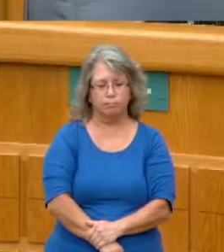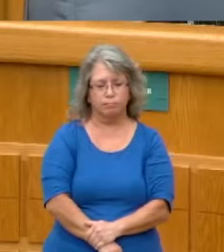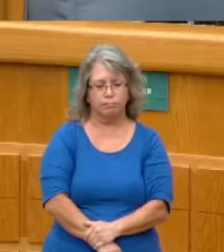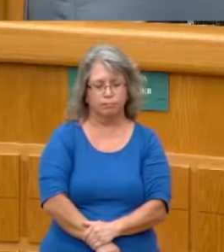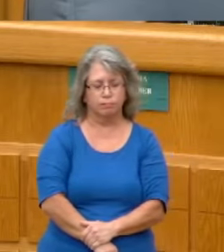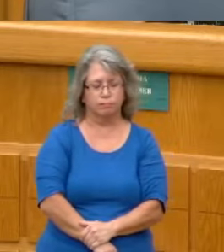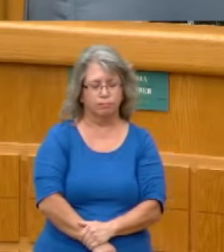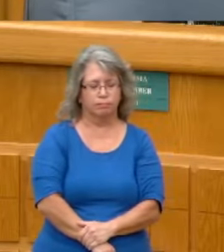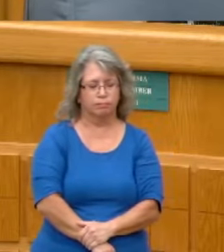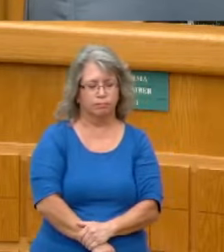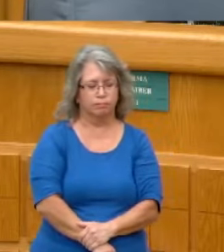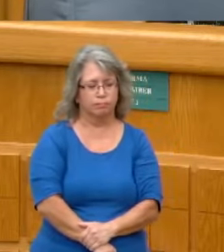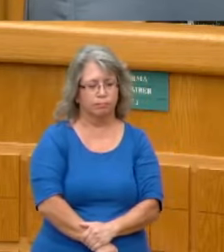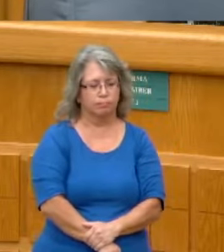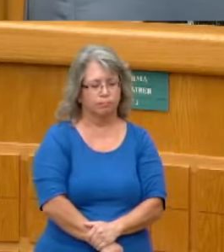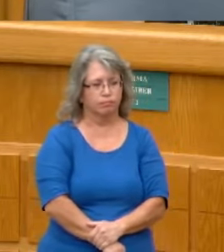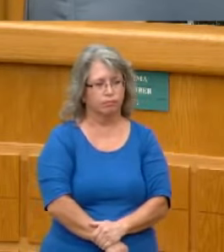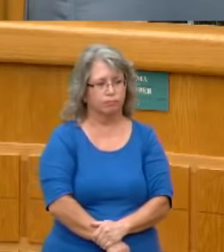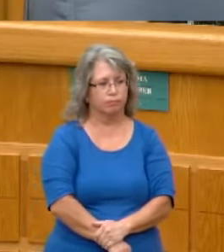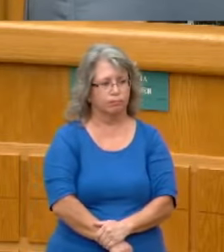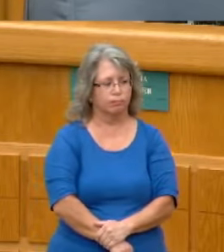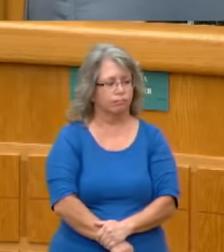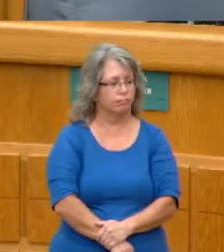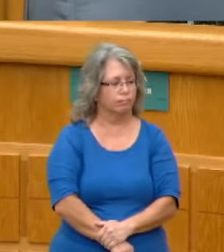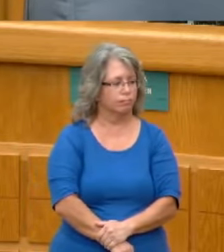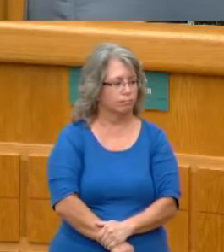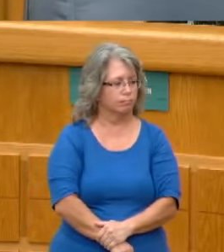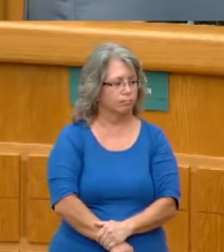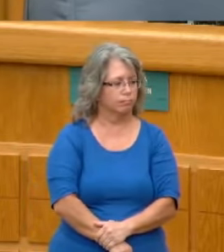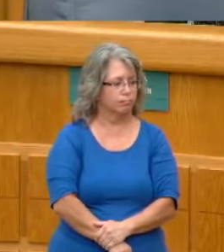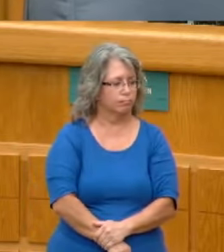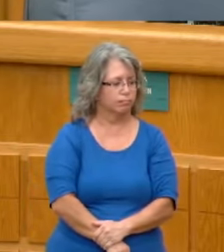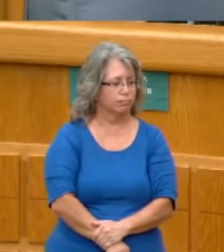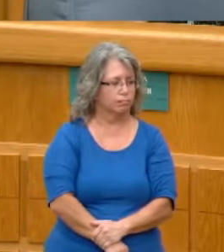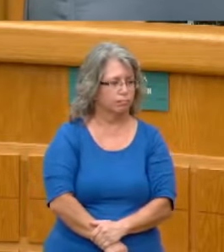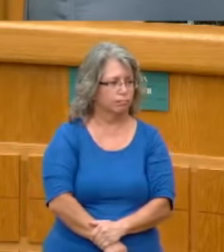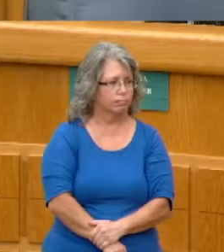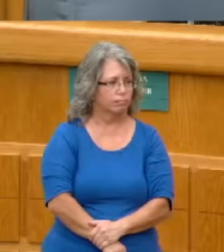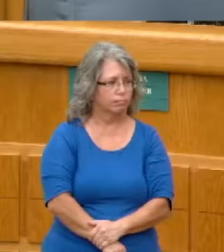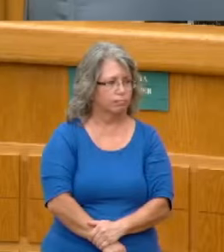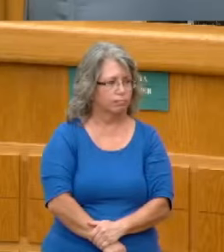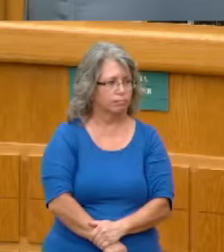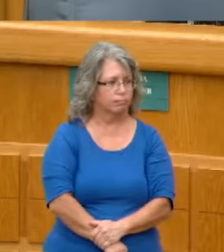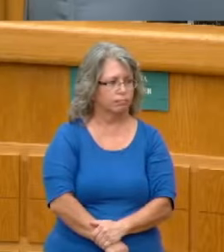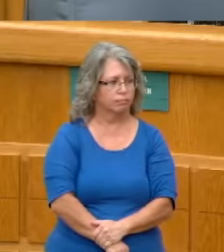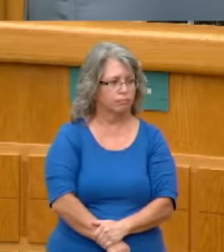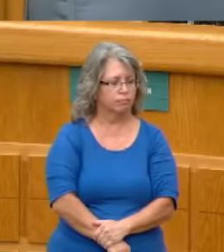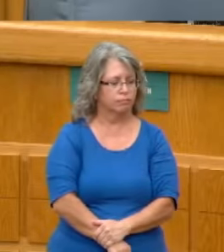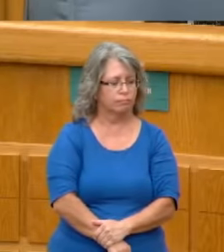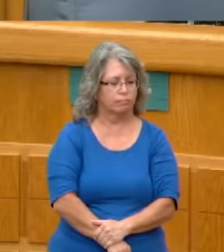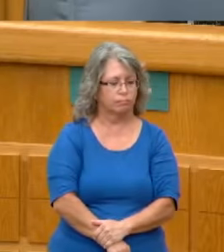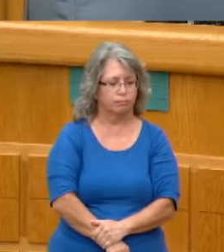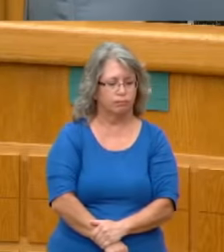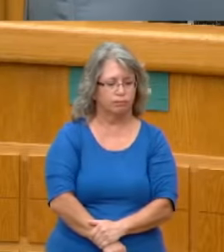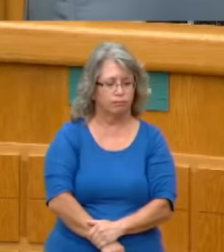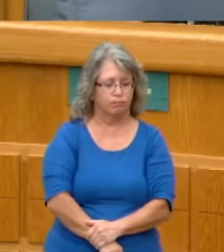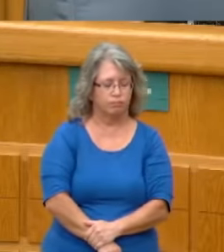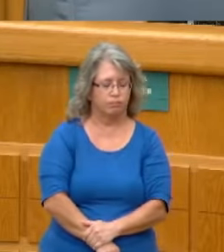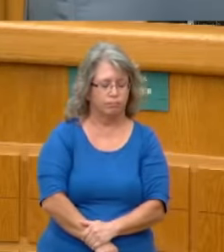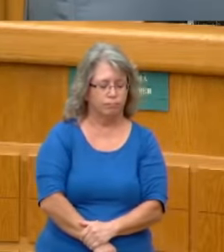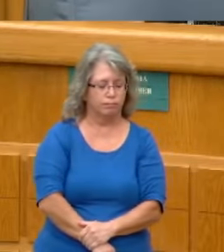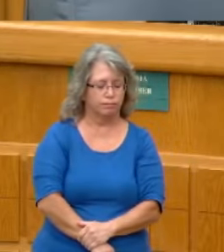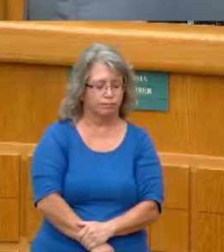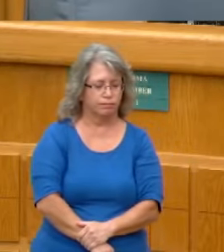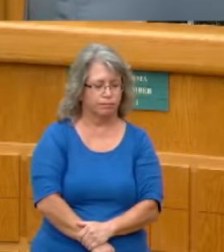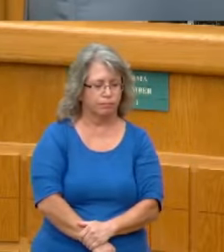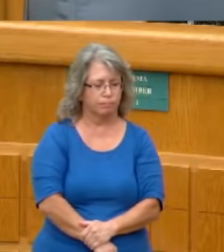años y pesar al menos 88 libras. Los tratamientos deben de ser referidos por un médico. Si usted no cuenta con un médico de cabecera y quiere saber